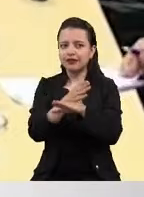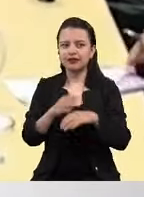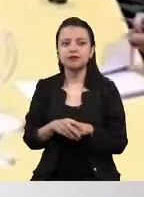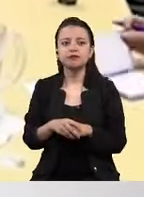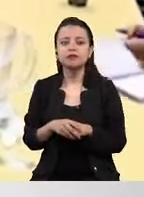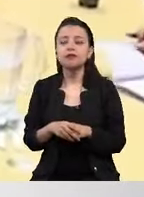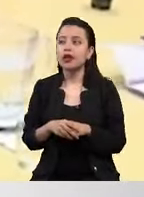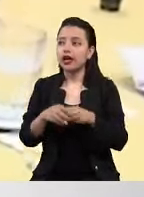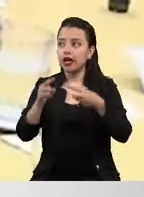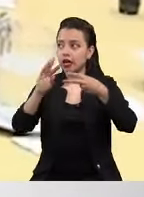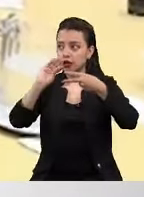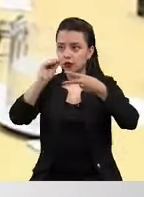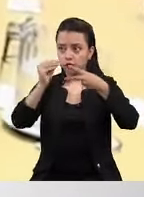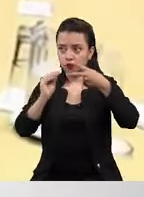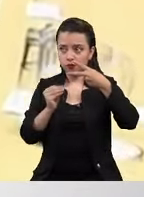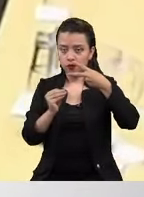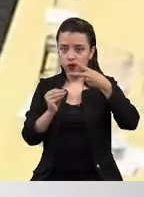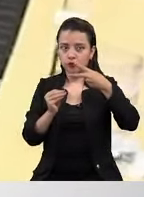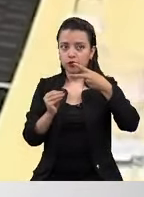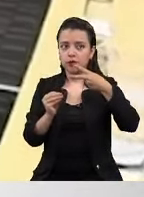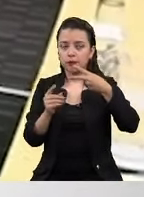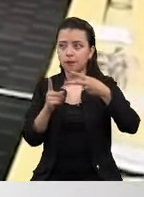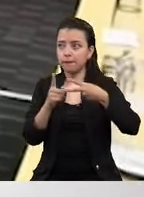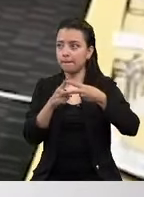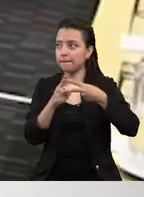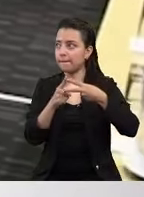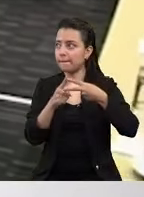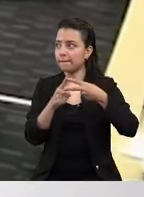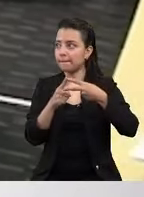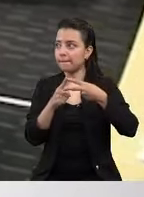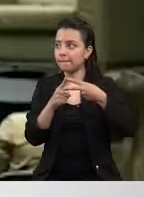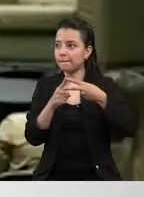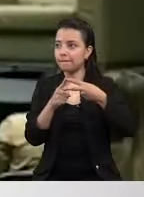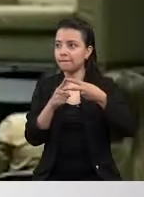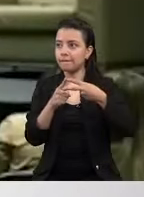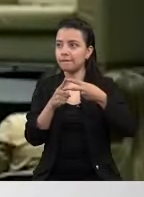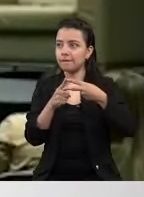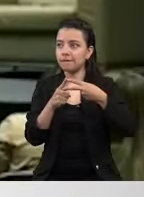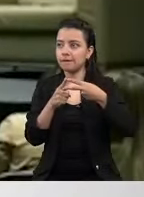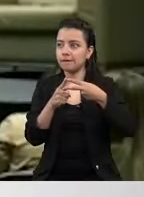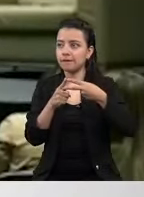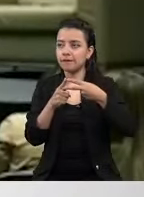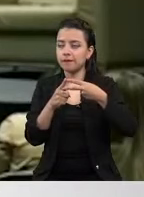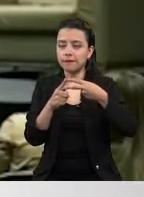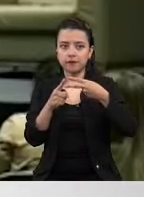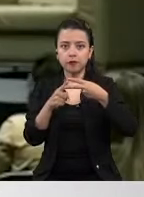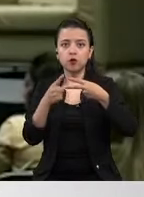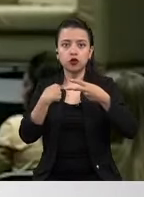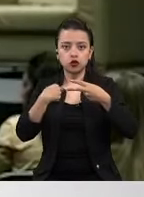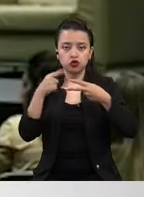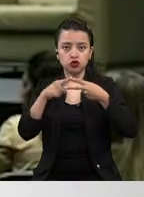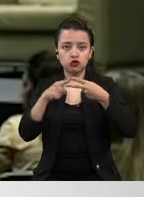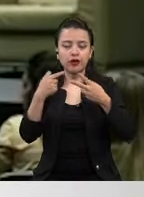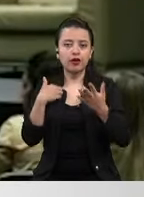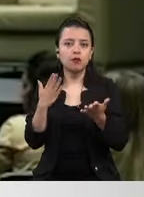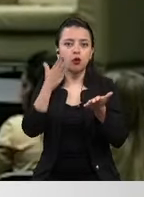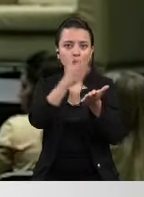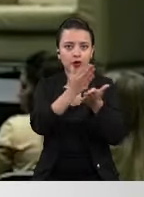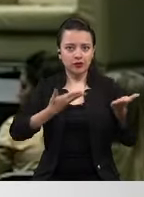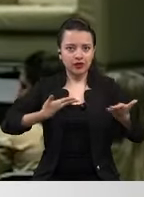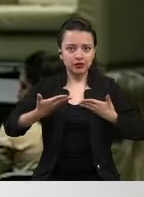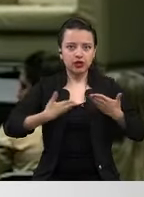hay dos mecanismos la factura electrónica que lo cuando voy a un comercio identifican con la cédula